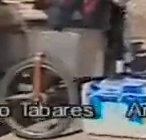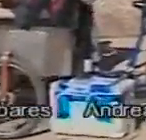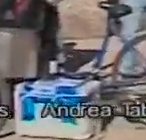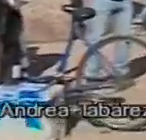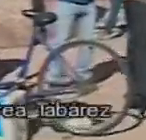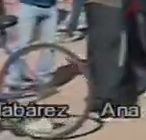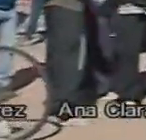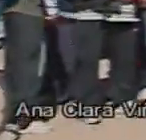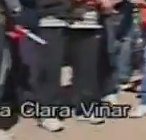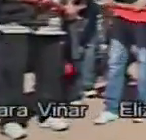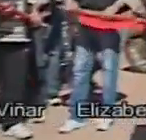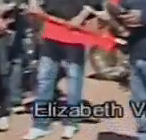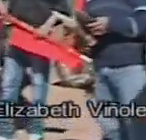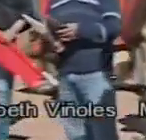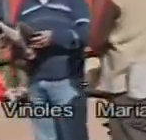¡Gracias!